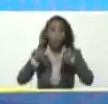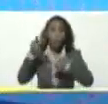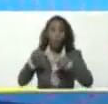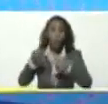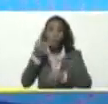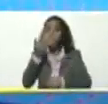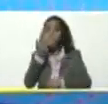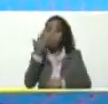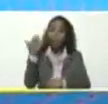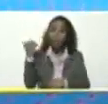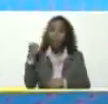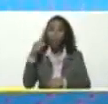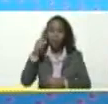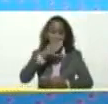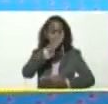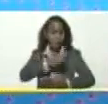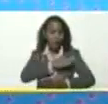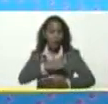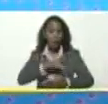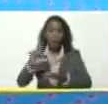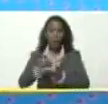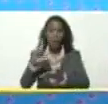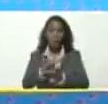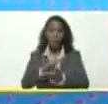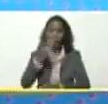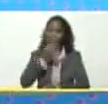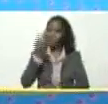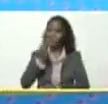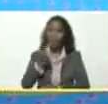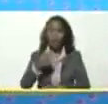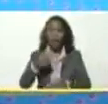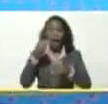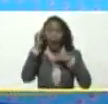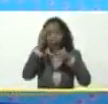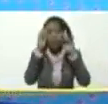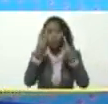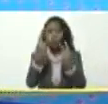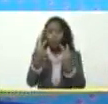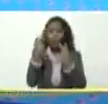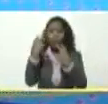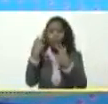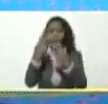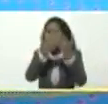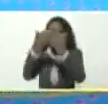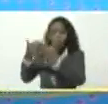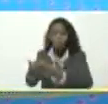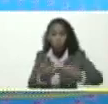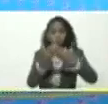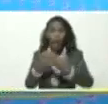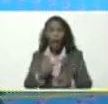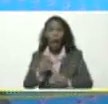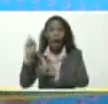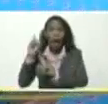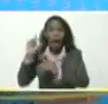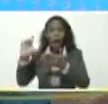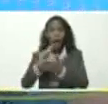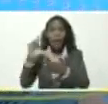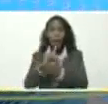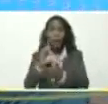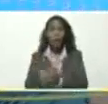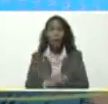días, su bautizo, y de verdad pendiente en el estudio de este libro. Por aquí